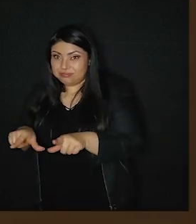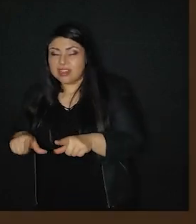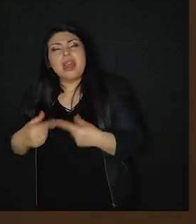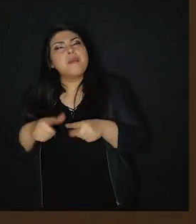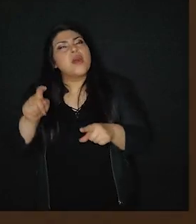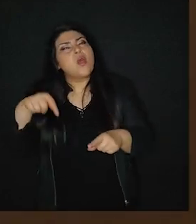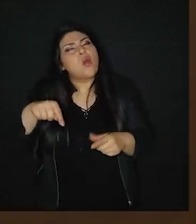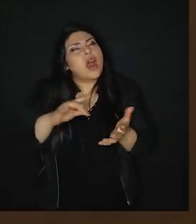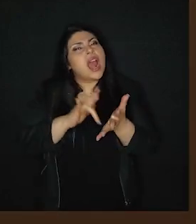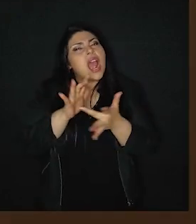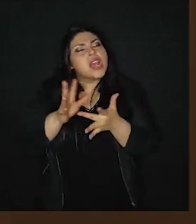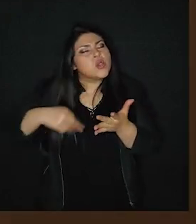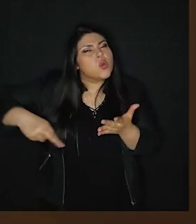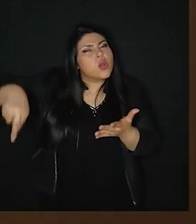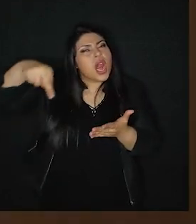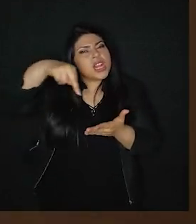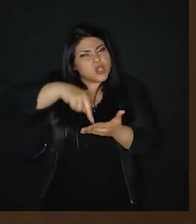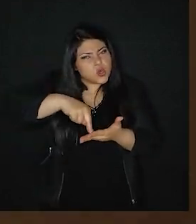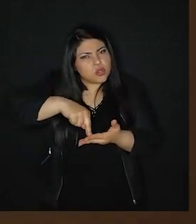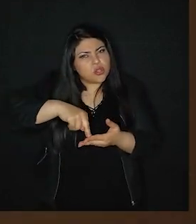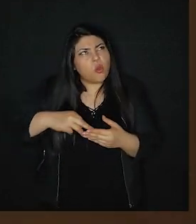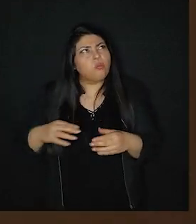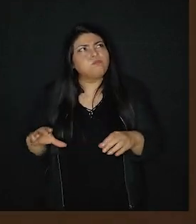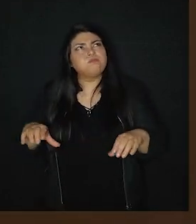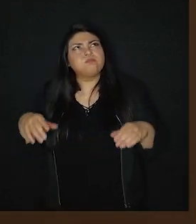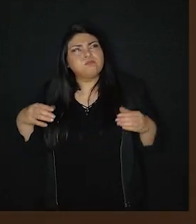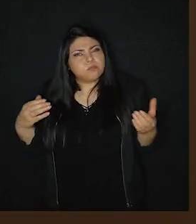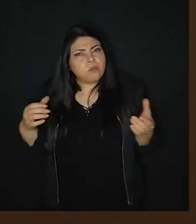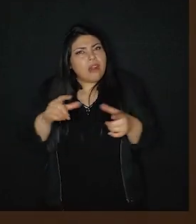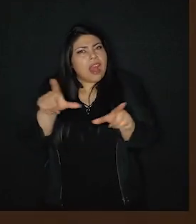resucitó Cuál es el lugar santísimo